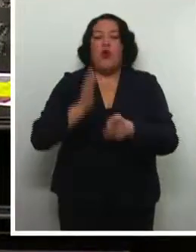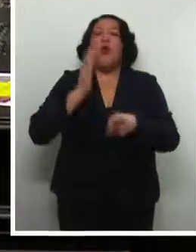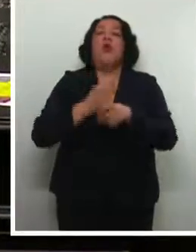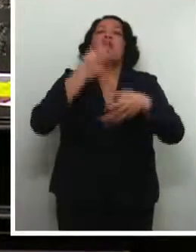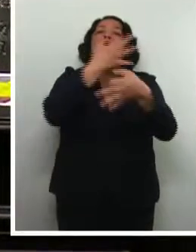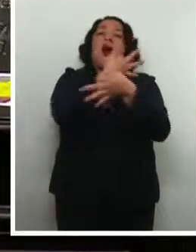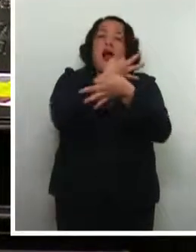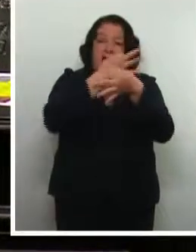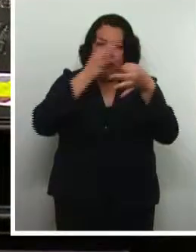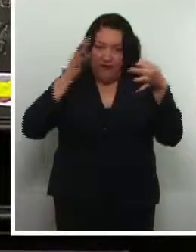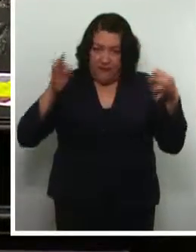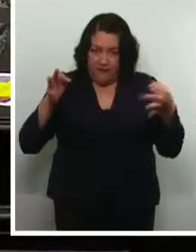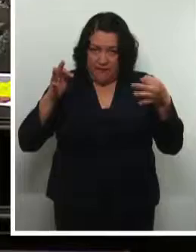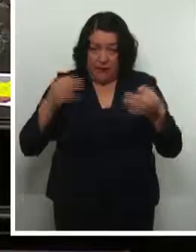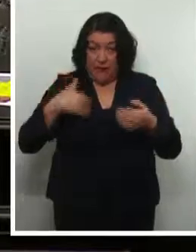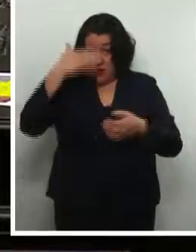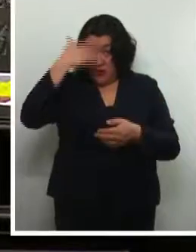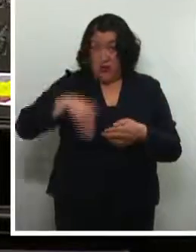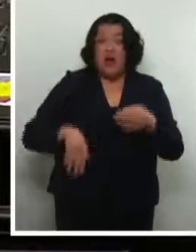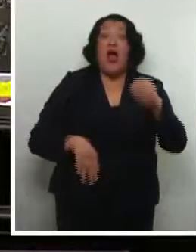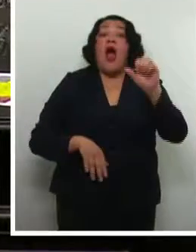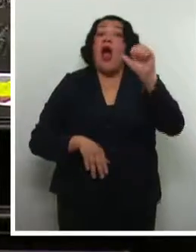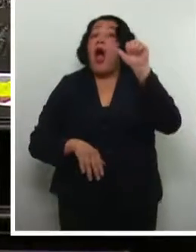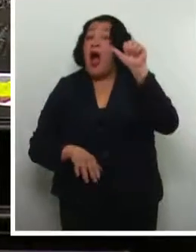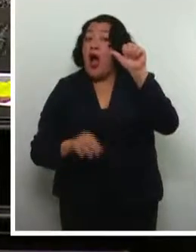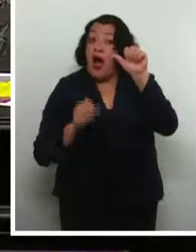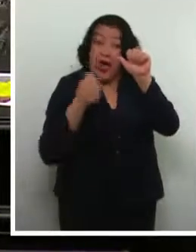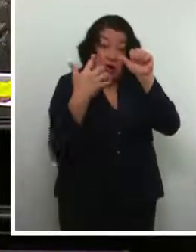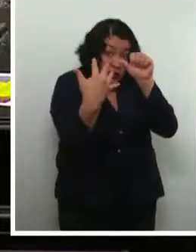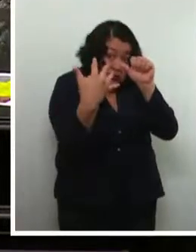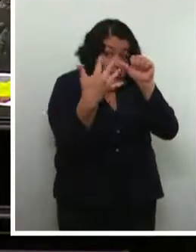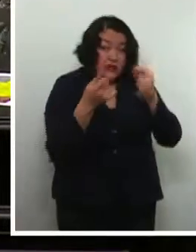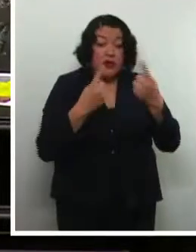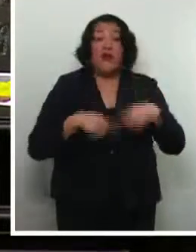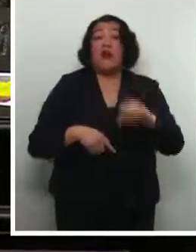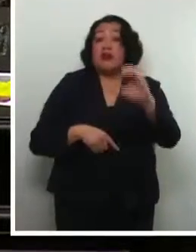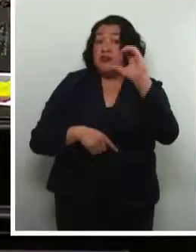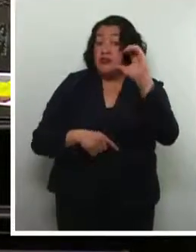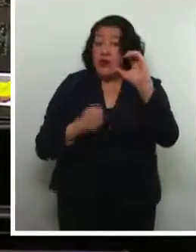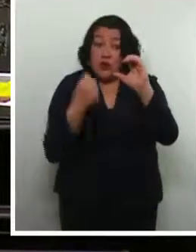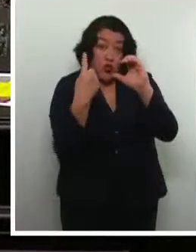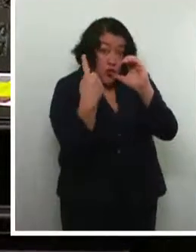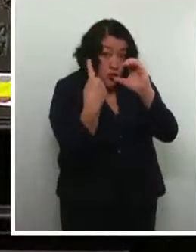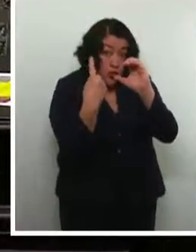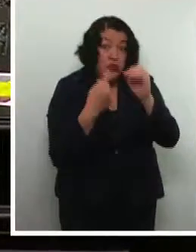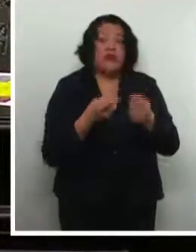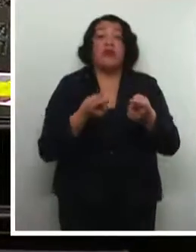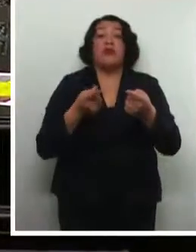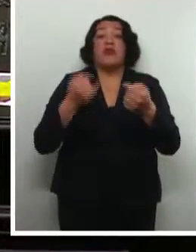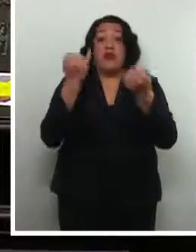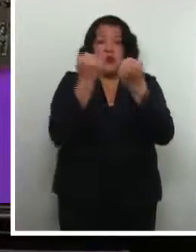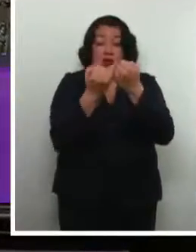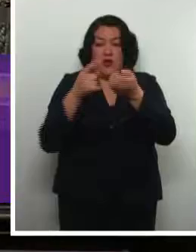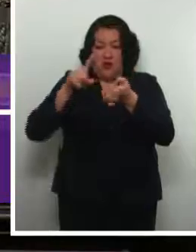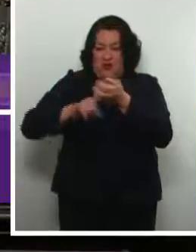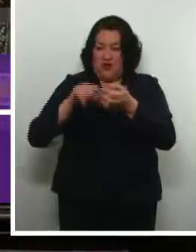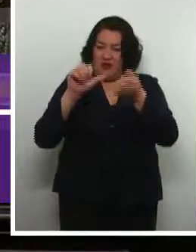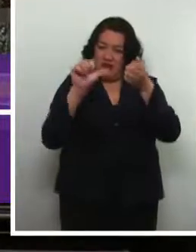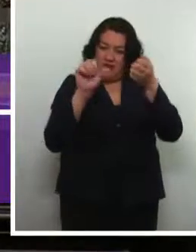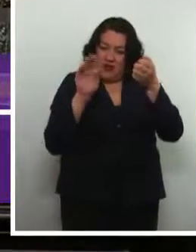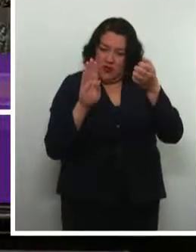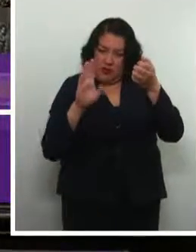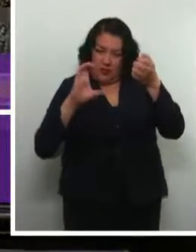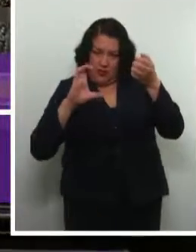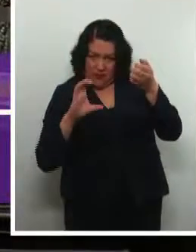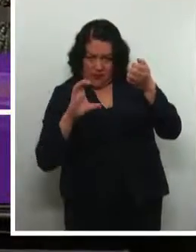informo que los apartados A, numeral 5, C, numeral 1, con sus incisos A, B y